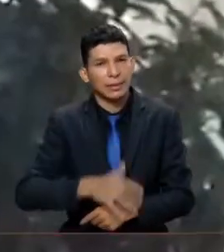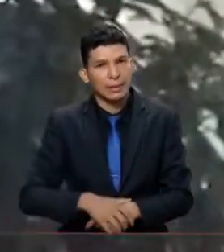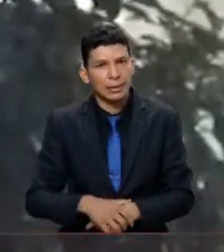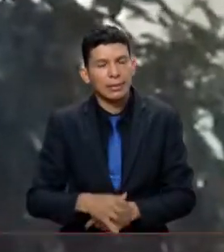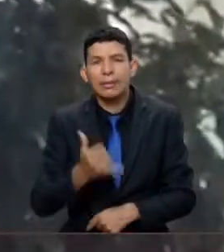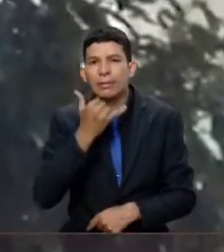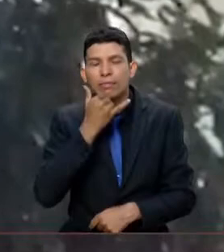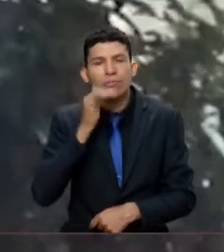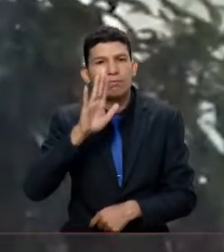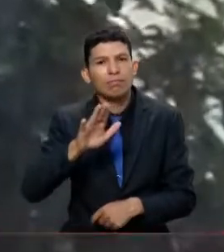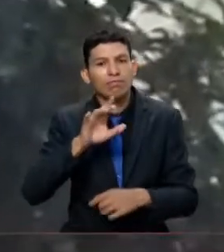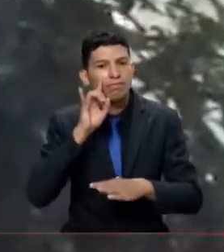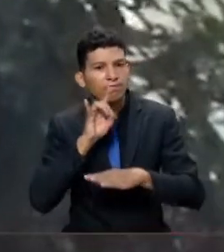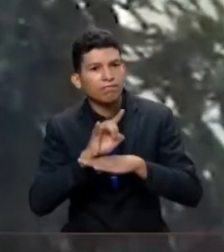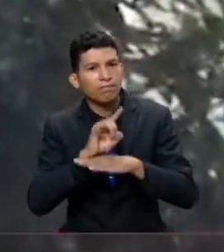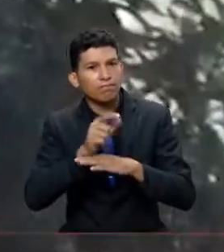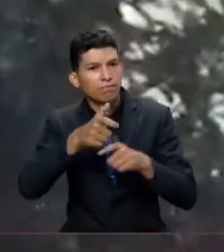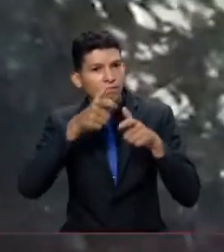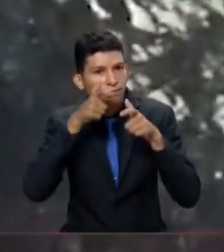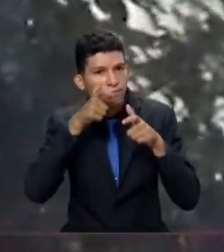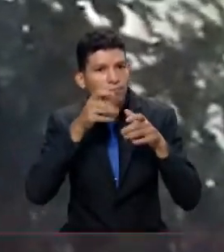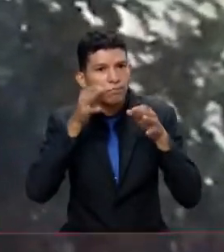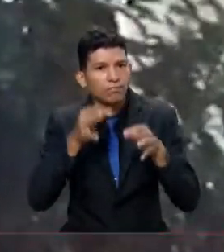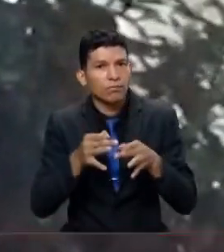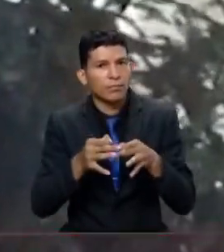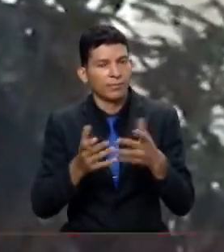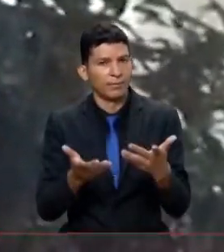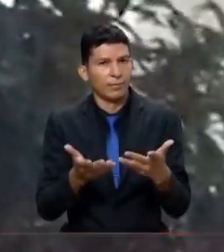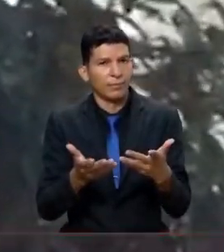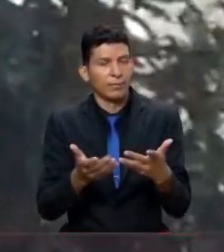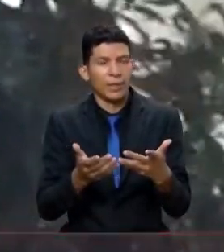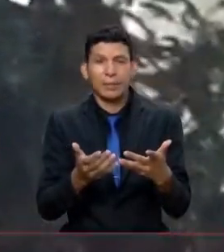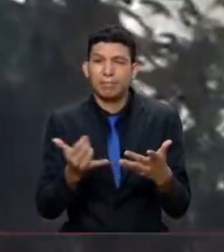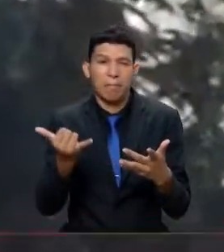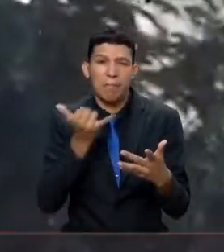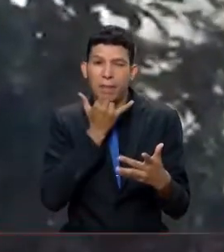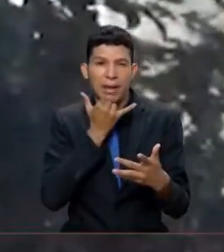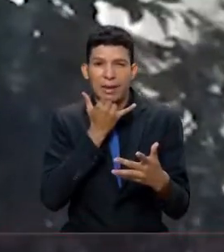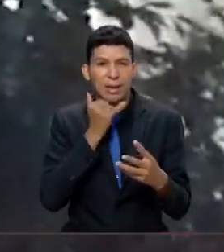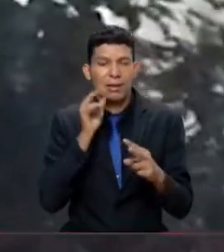con el seguimiento de las estaciones? De verdad es muy, muy mal visto